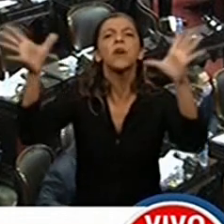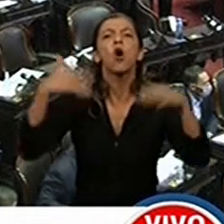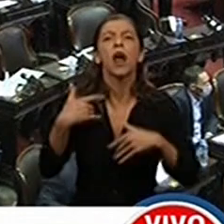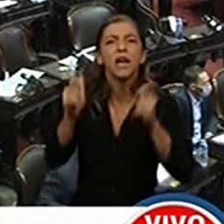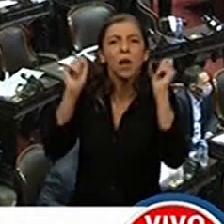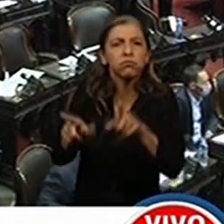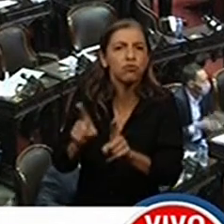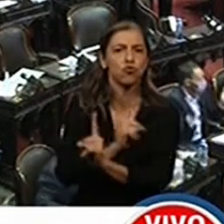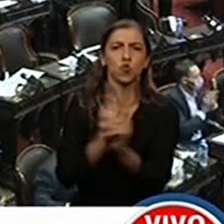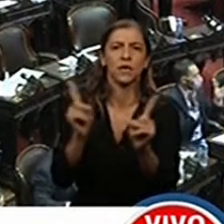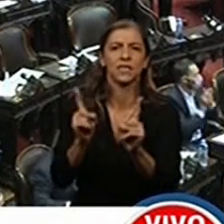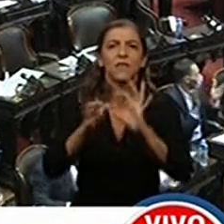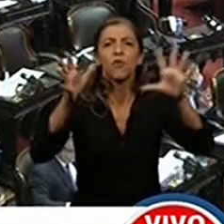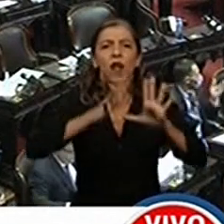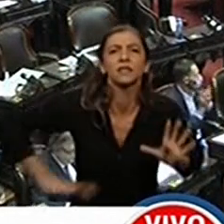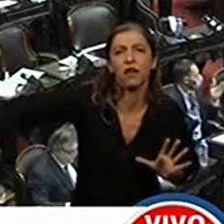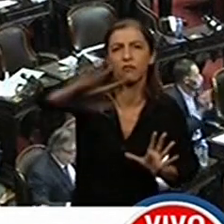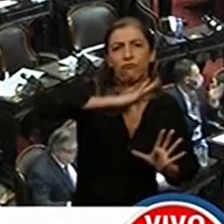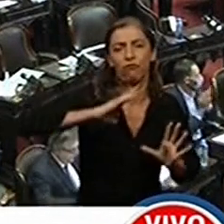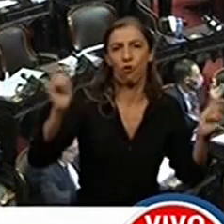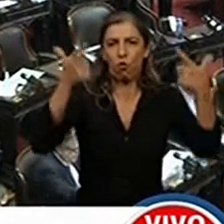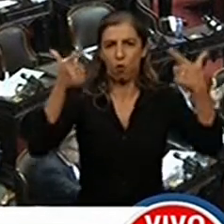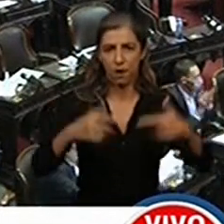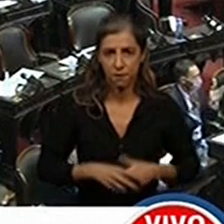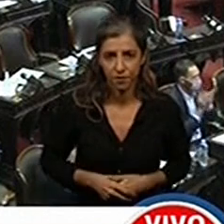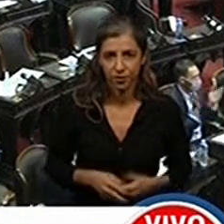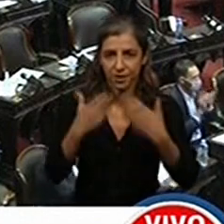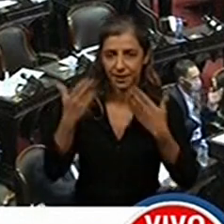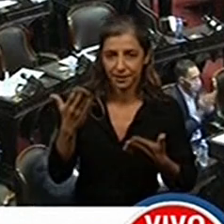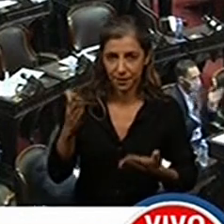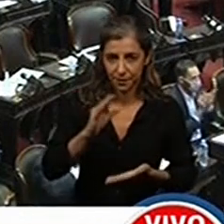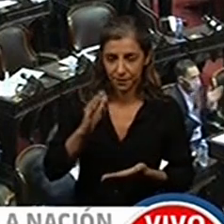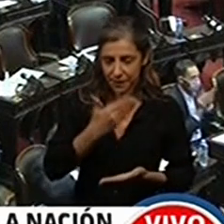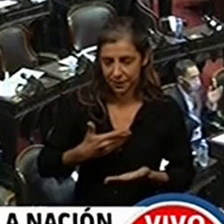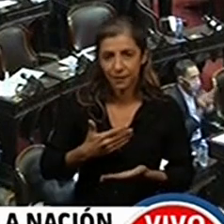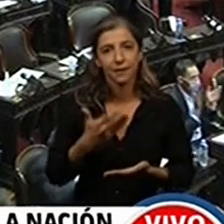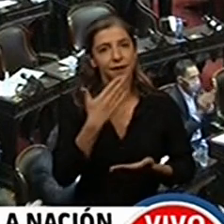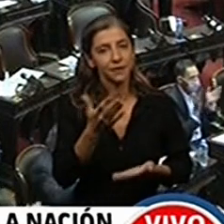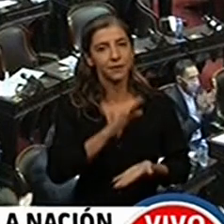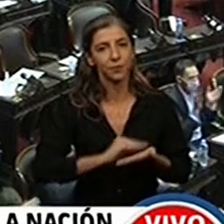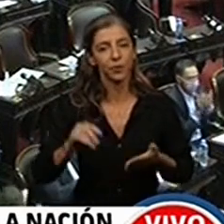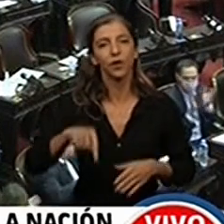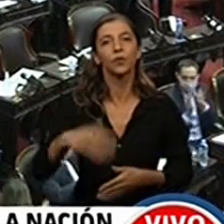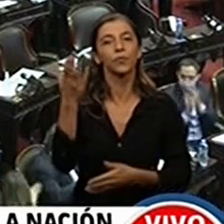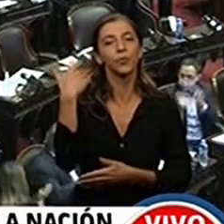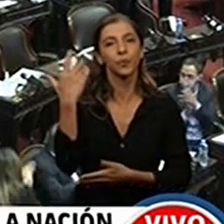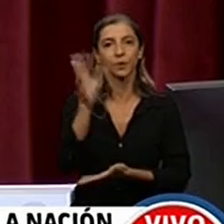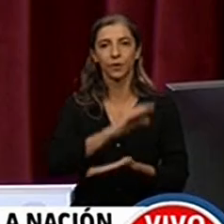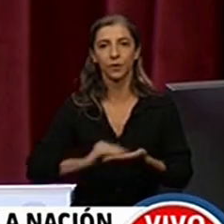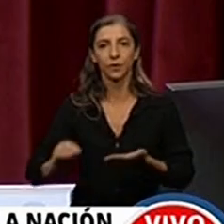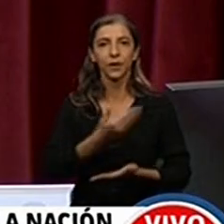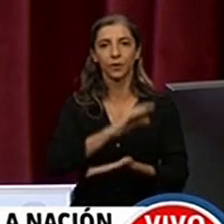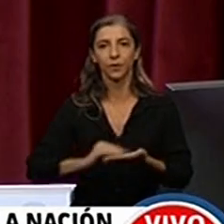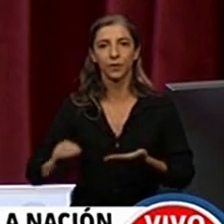más, presidente. Gracias, diputado Negri. En el uso de la palabra, la diputada Mónica Frade.